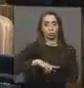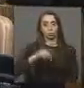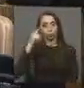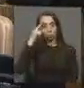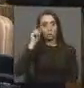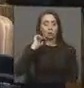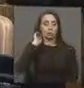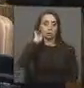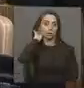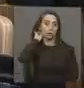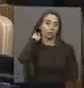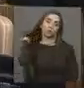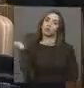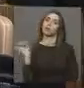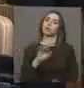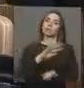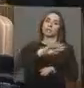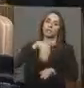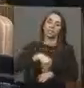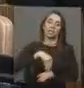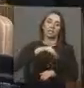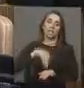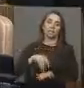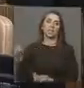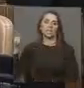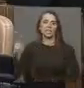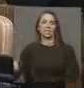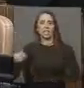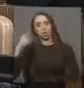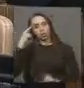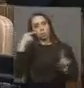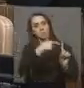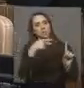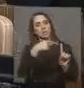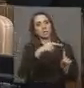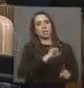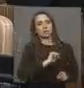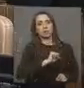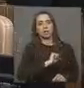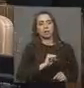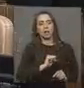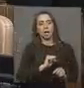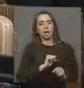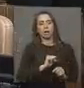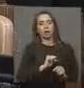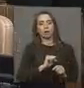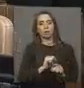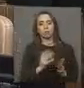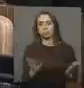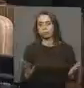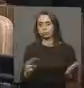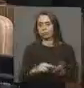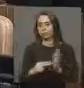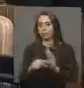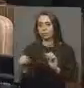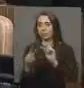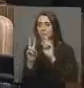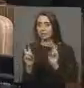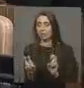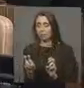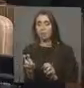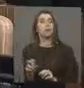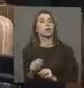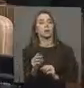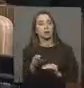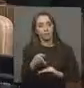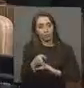el centralismo exacerbado del senador lamentablemente en esta materia la tradición porque hay que